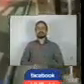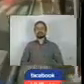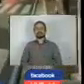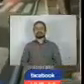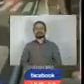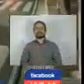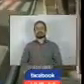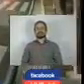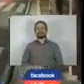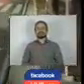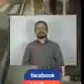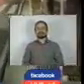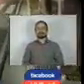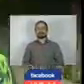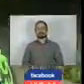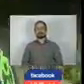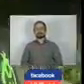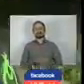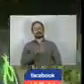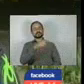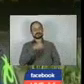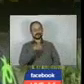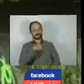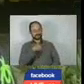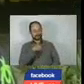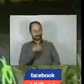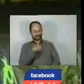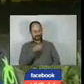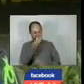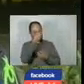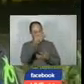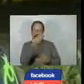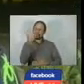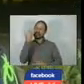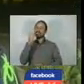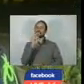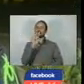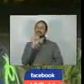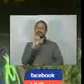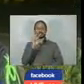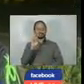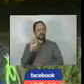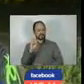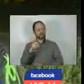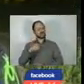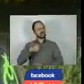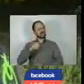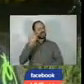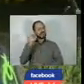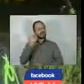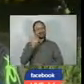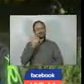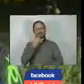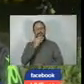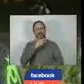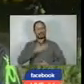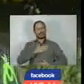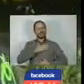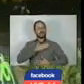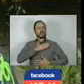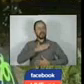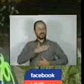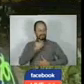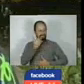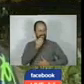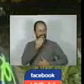Les voy a contar, antes del 2020 yo venía padeciendo de enfermedades respiratorias,